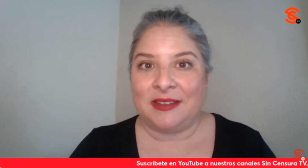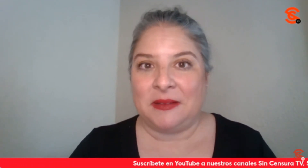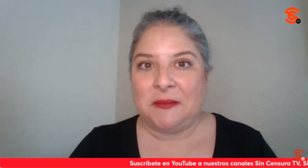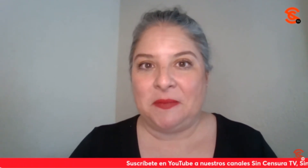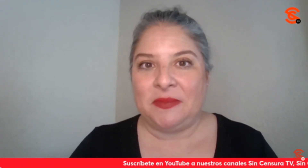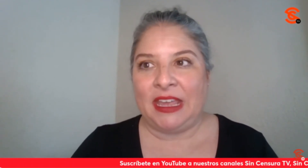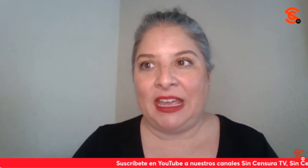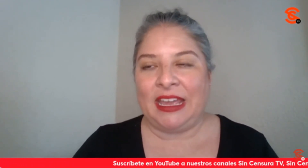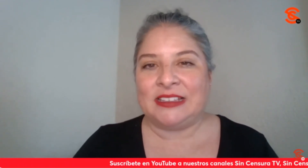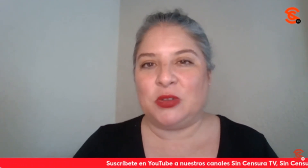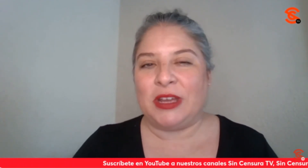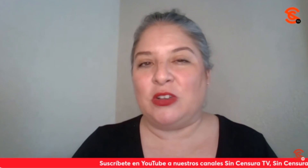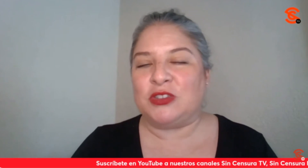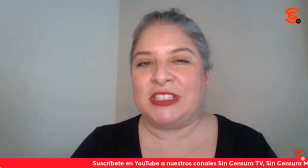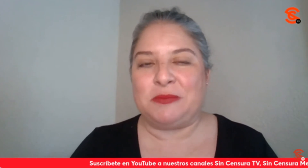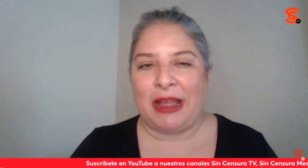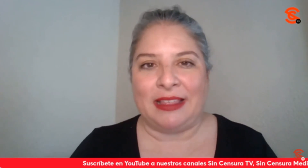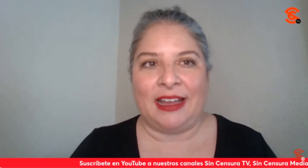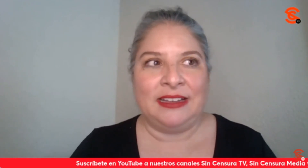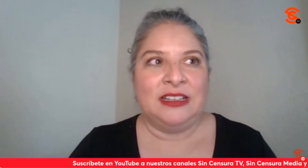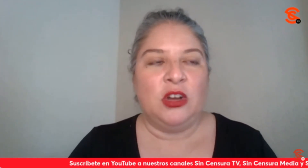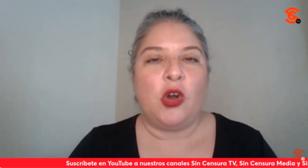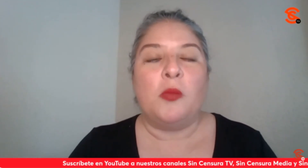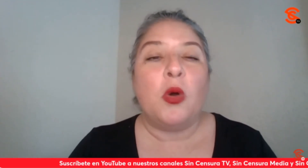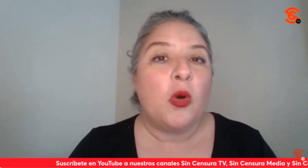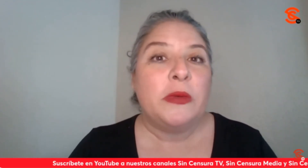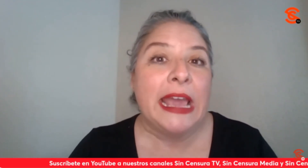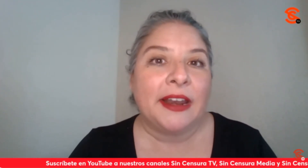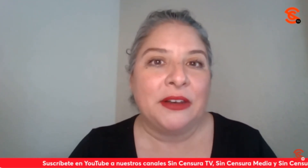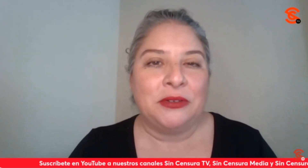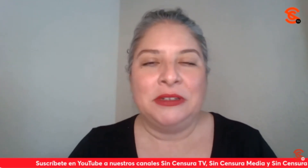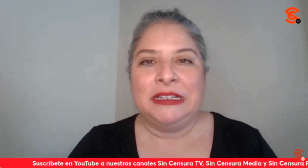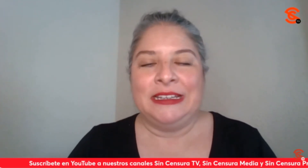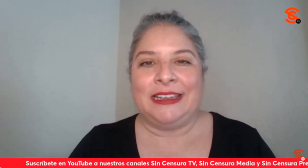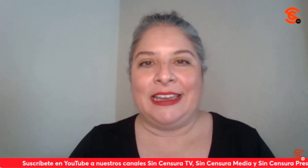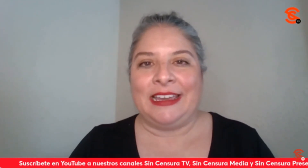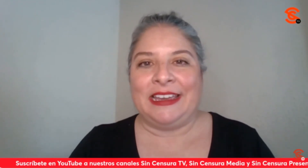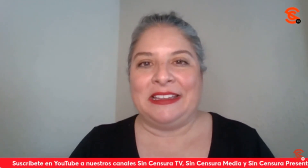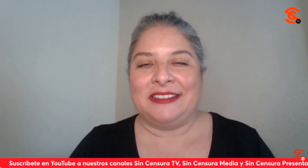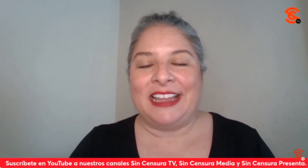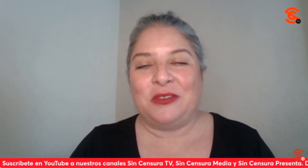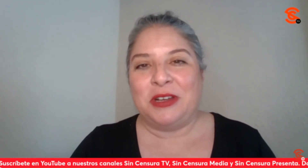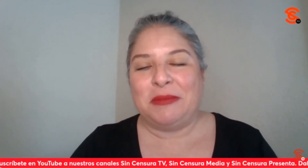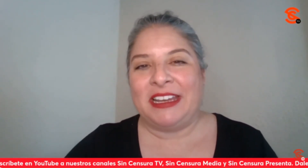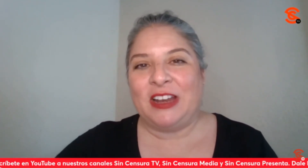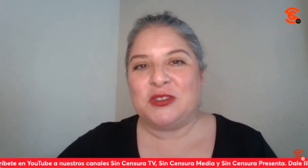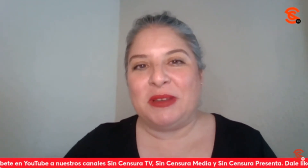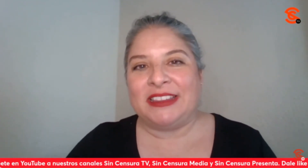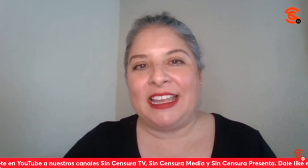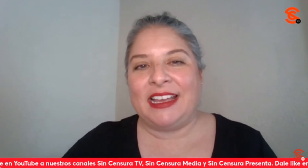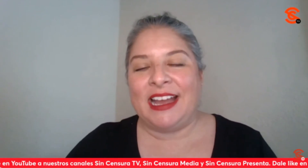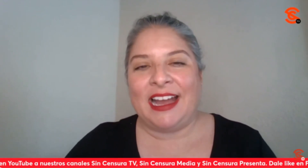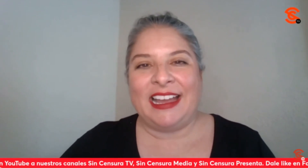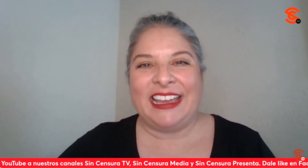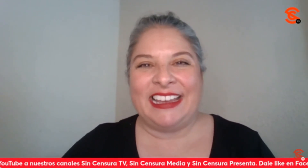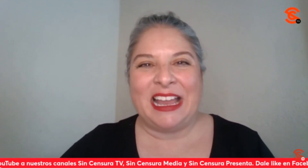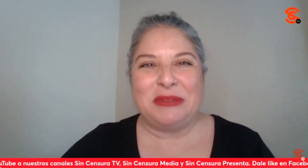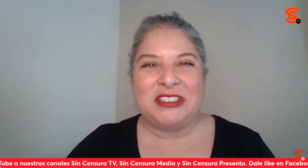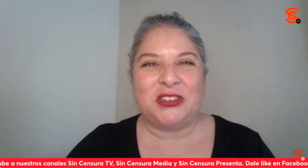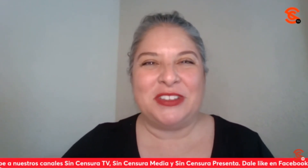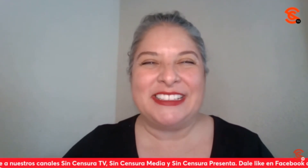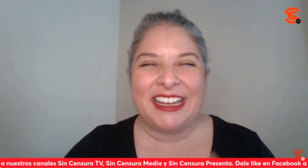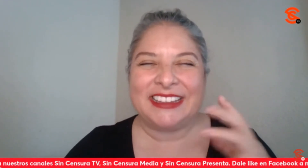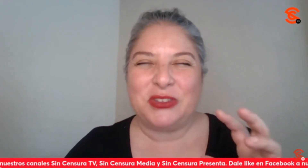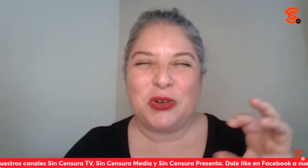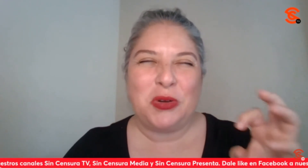parte de esto que los respalda como gobierno, que de alguna manera los mantenga en la